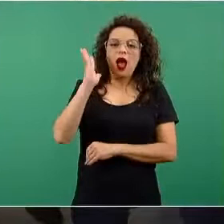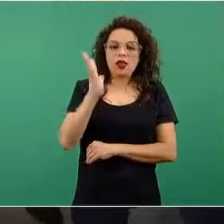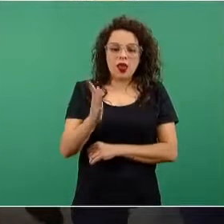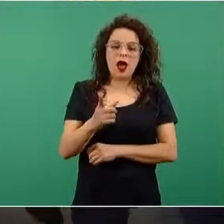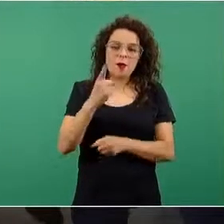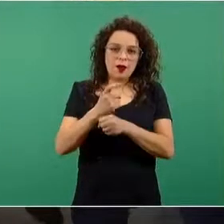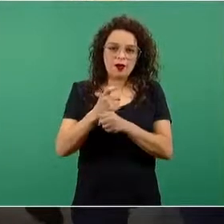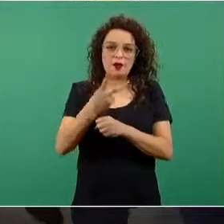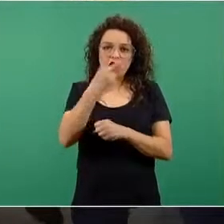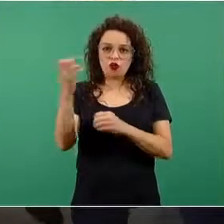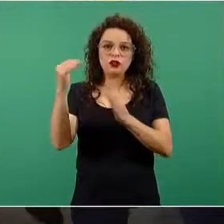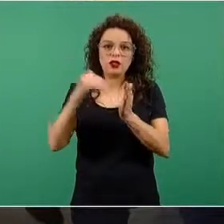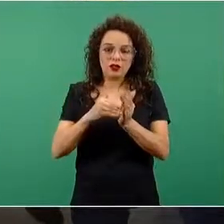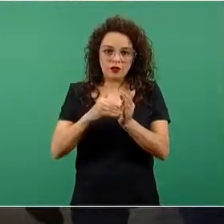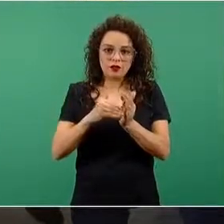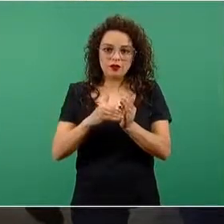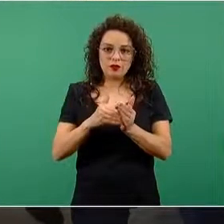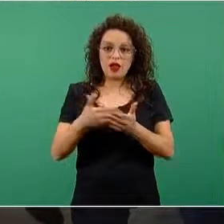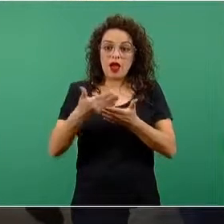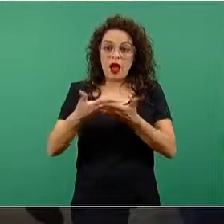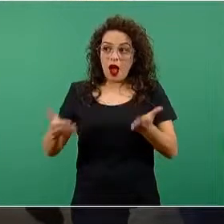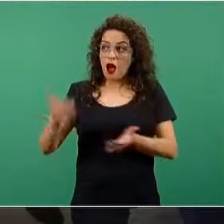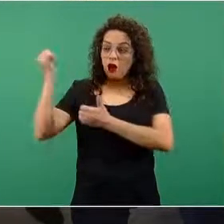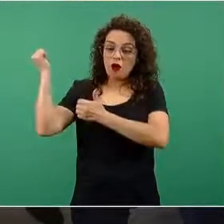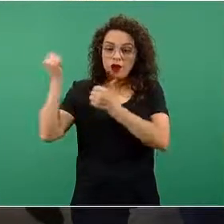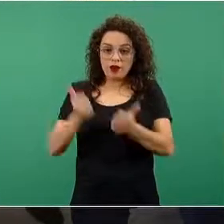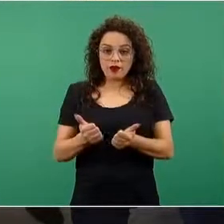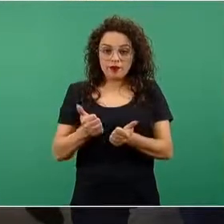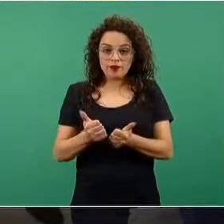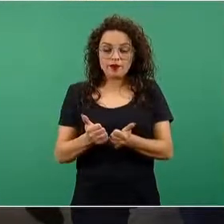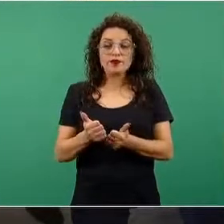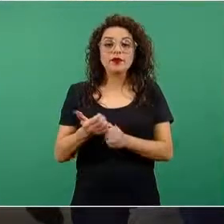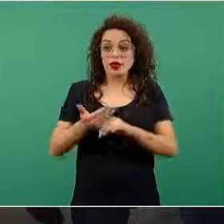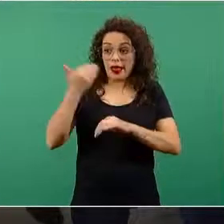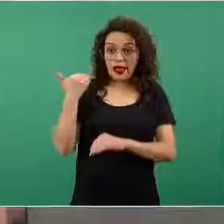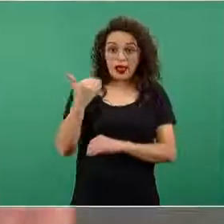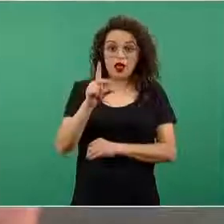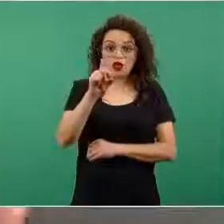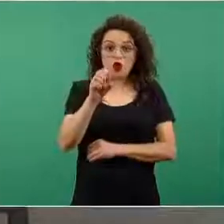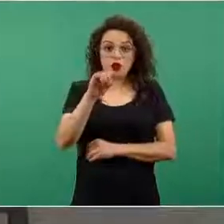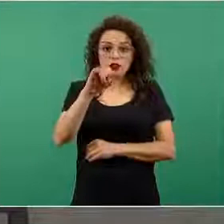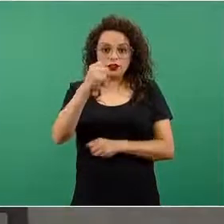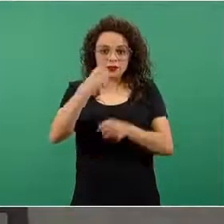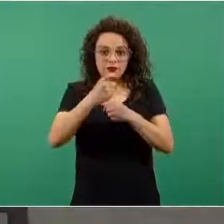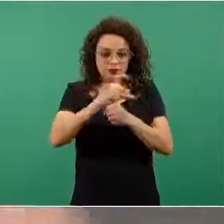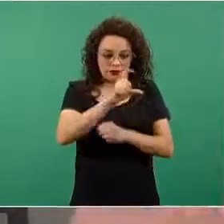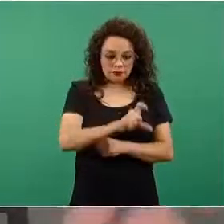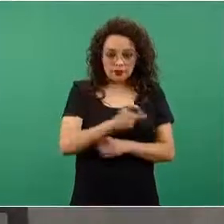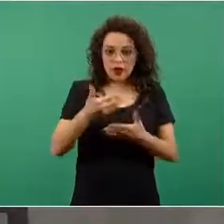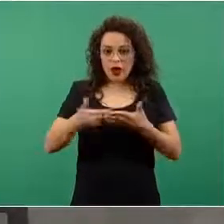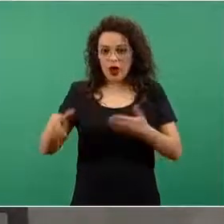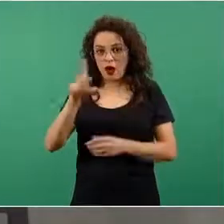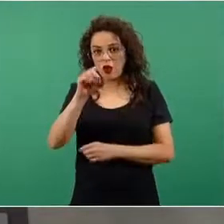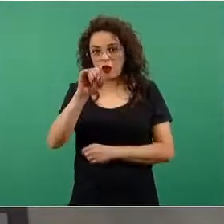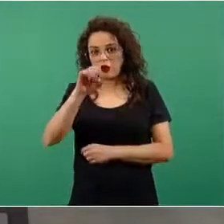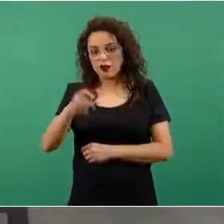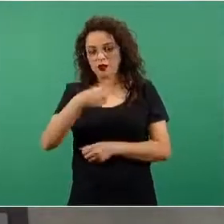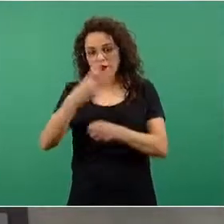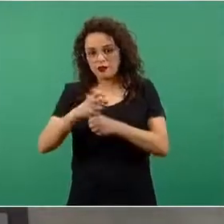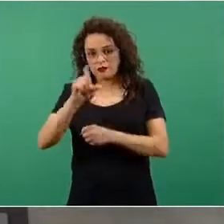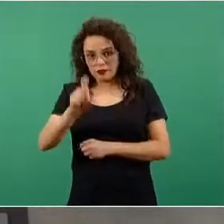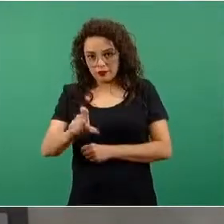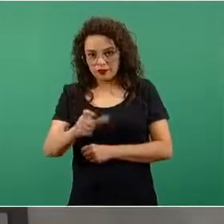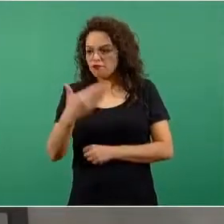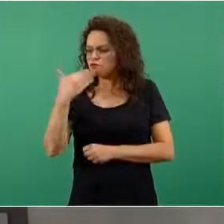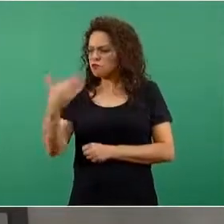de la dosis 1, y ahora llegan 200,000 de la dosis 2. Llegan en perfecto calendario para que sean administradas a